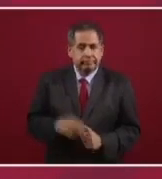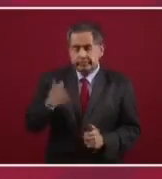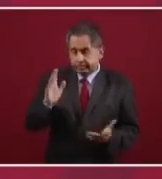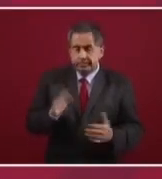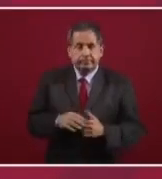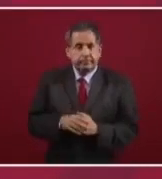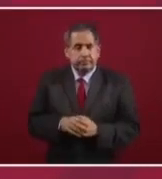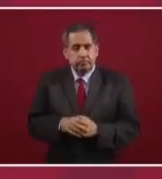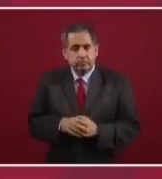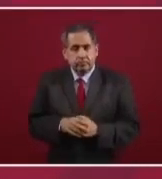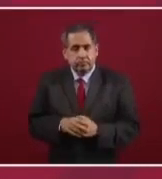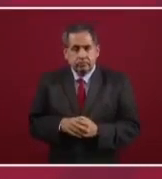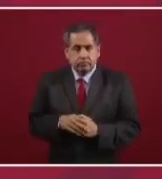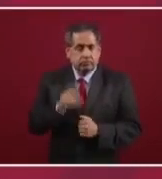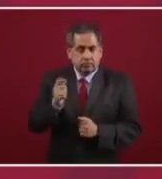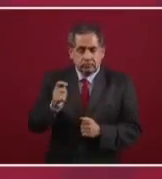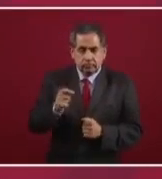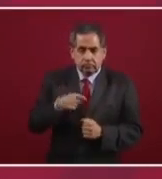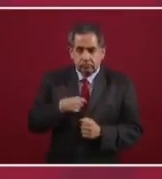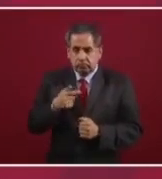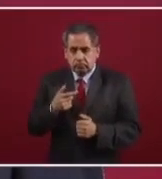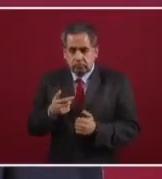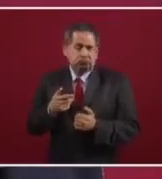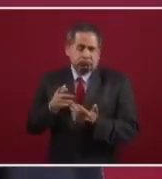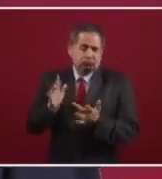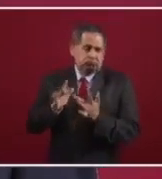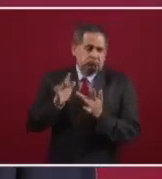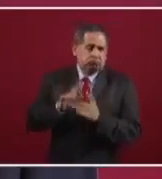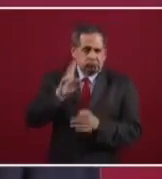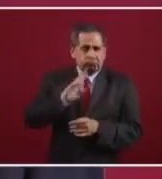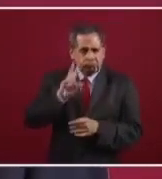Entonces yo voy a procurar tener